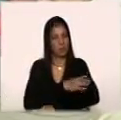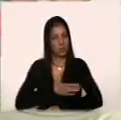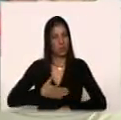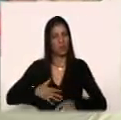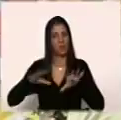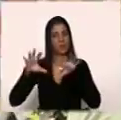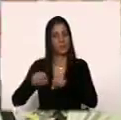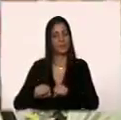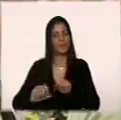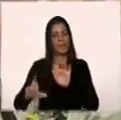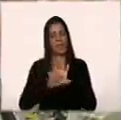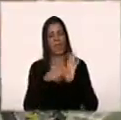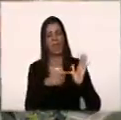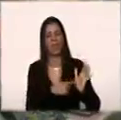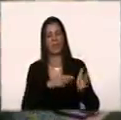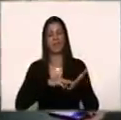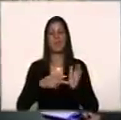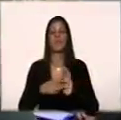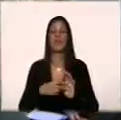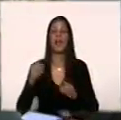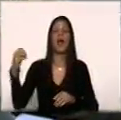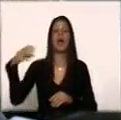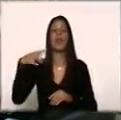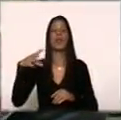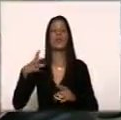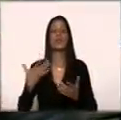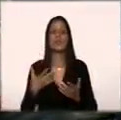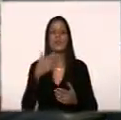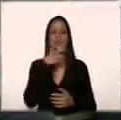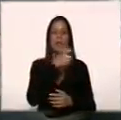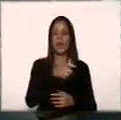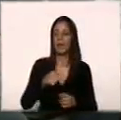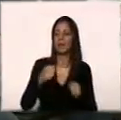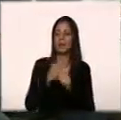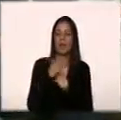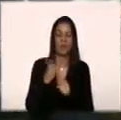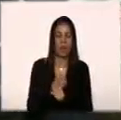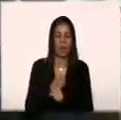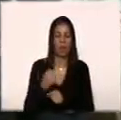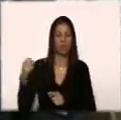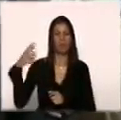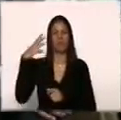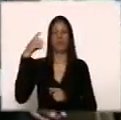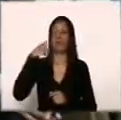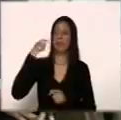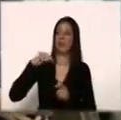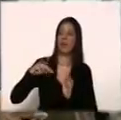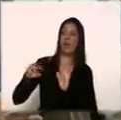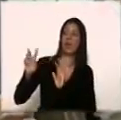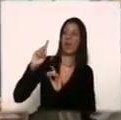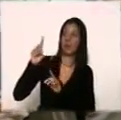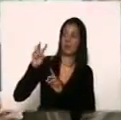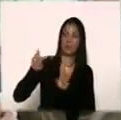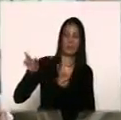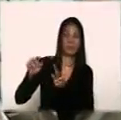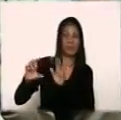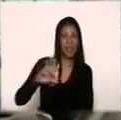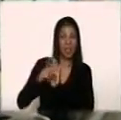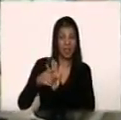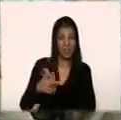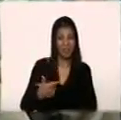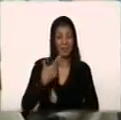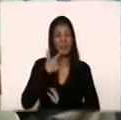La ley se convierte en una luz, la luz para la clase obrera. La ley se convierte en un paso